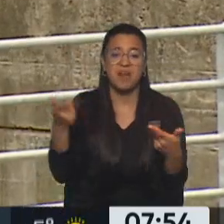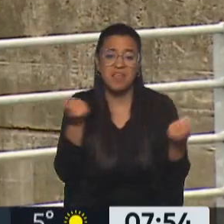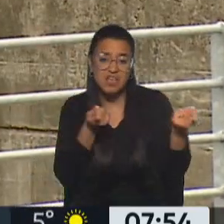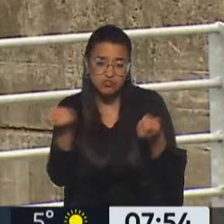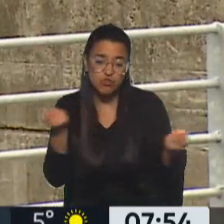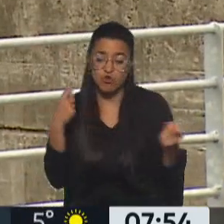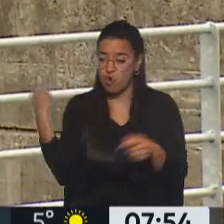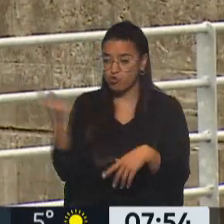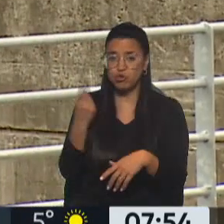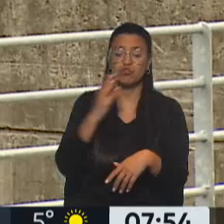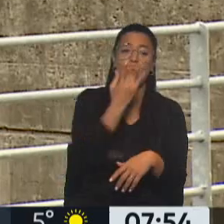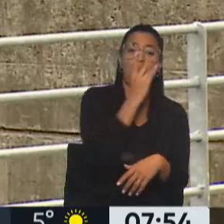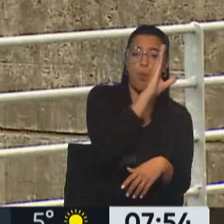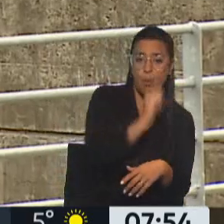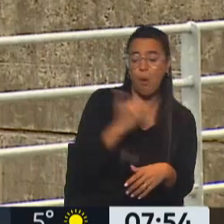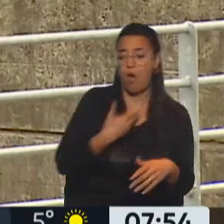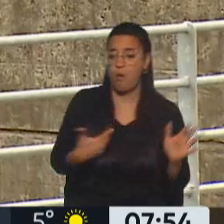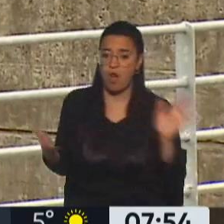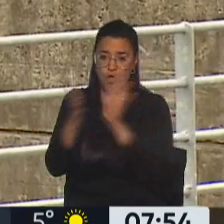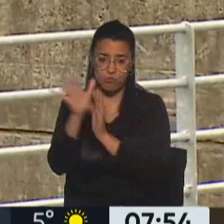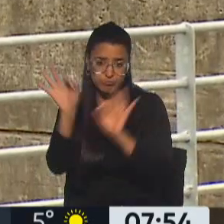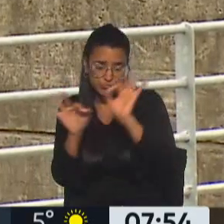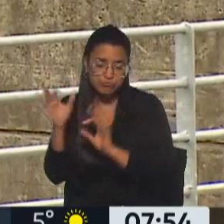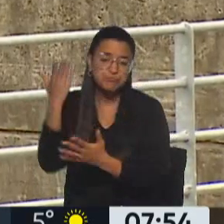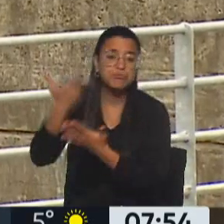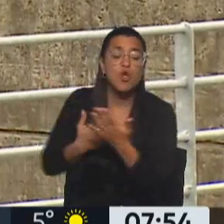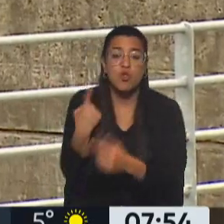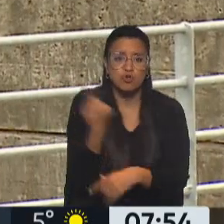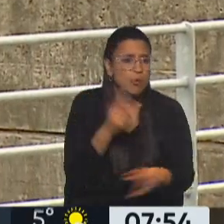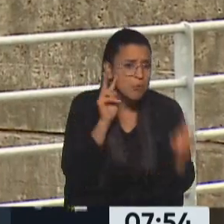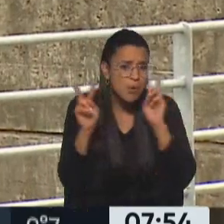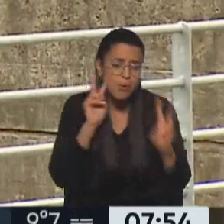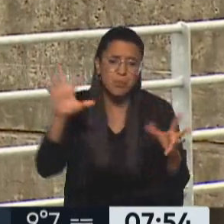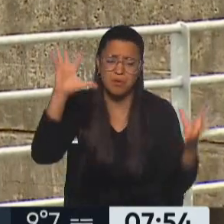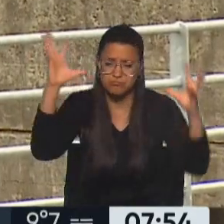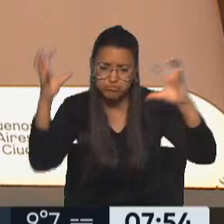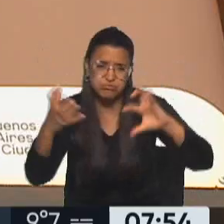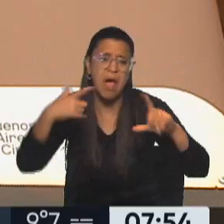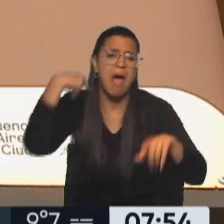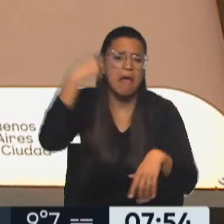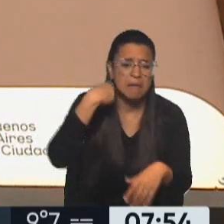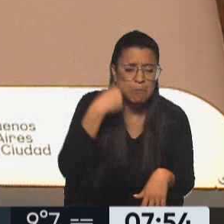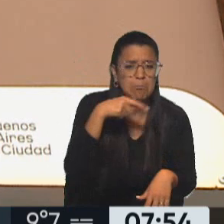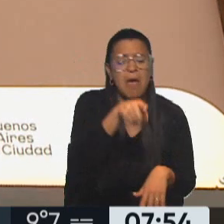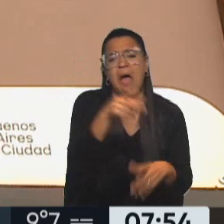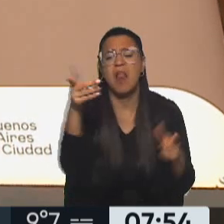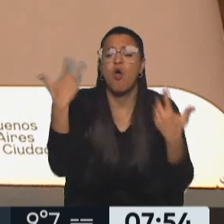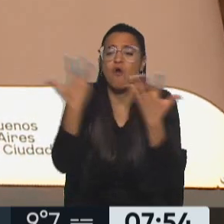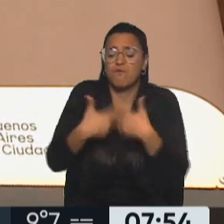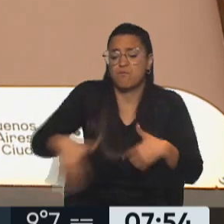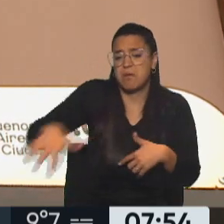construimos entre la ua y el gobierno a nosotros nos preocupa porque ya se está viendo el impacto sobre la fauna Silvestre sobre el funcionamiento en general del